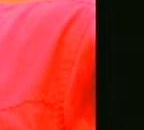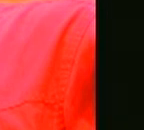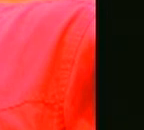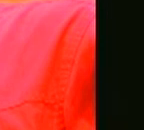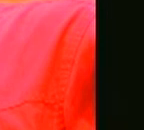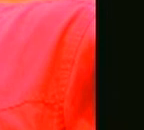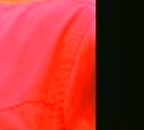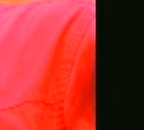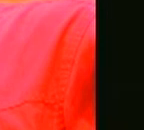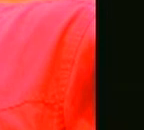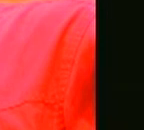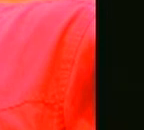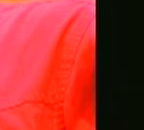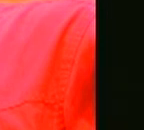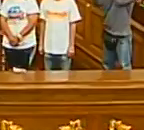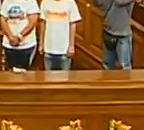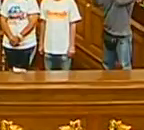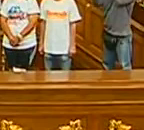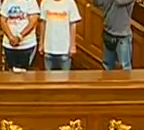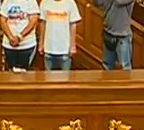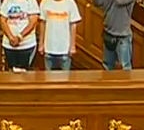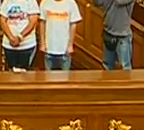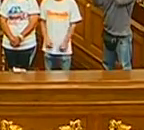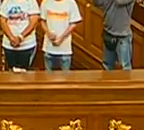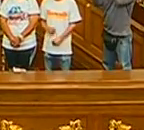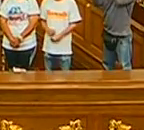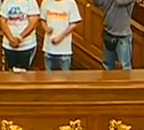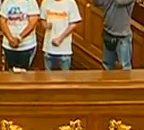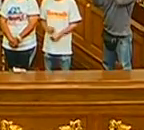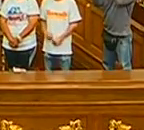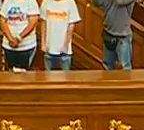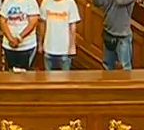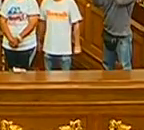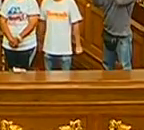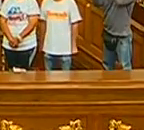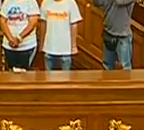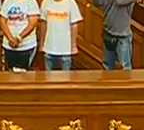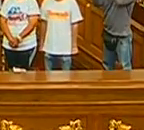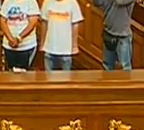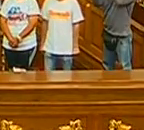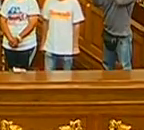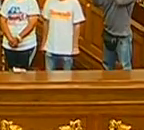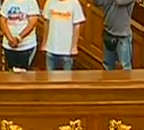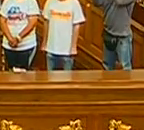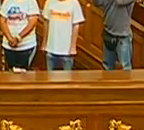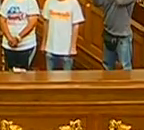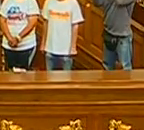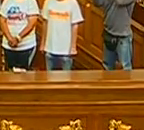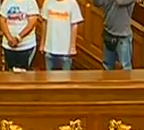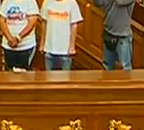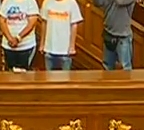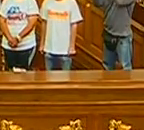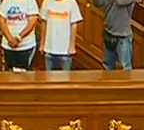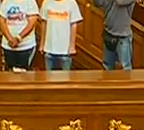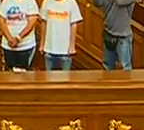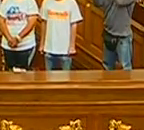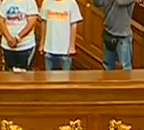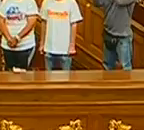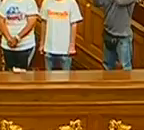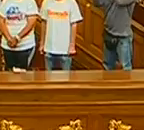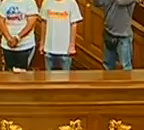cultura de paz una cultura de convivencia por eso creemos que a través de esa ley debe crearse este observatorio de manera pues que